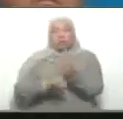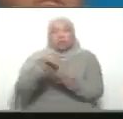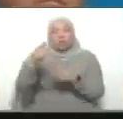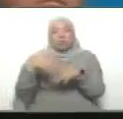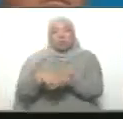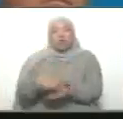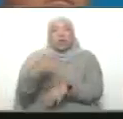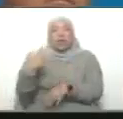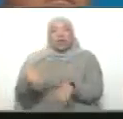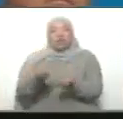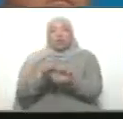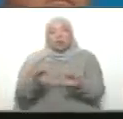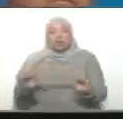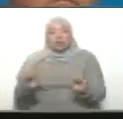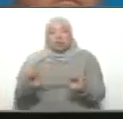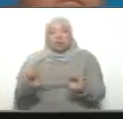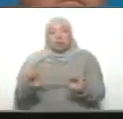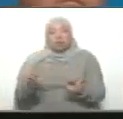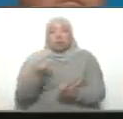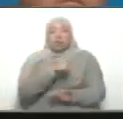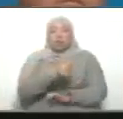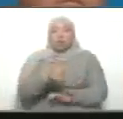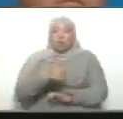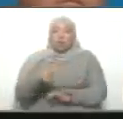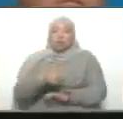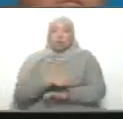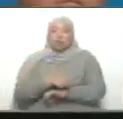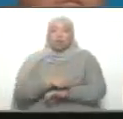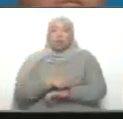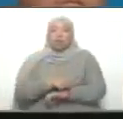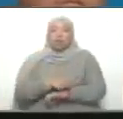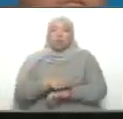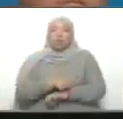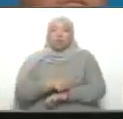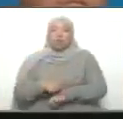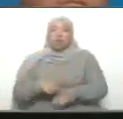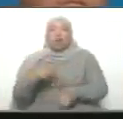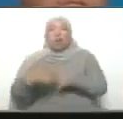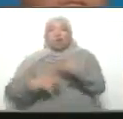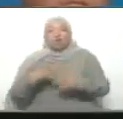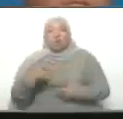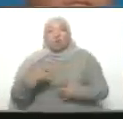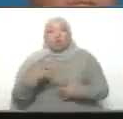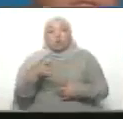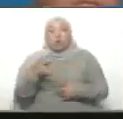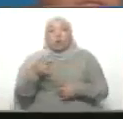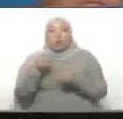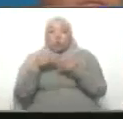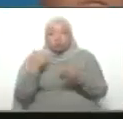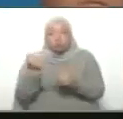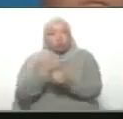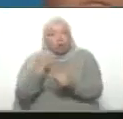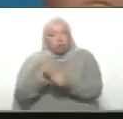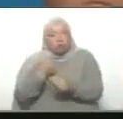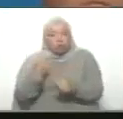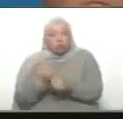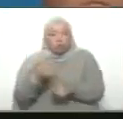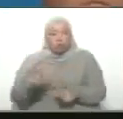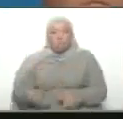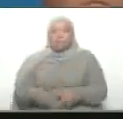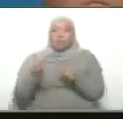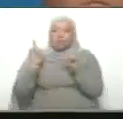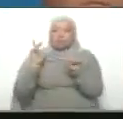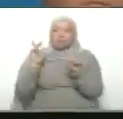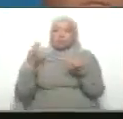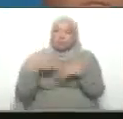desarrollo de calidad educativa ubicados en cada uno de los territorios, se están pues haciendo un gran trabajo que nos